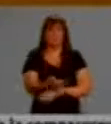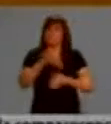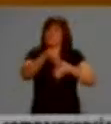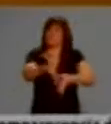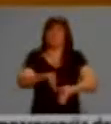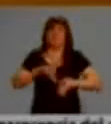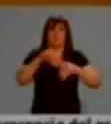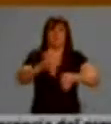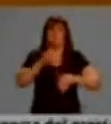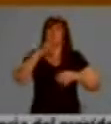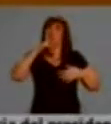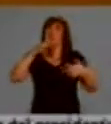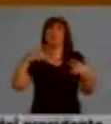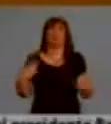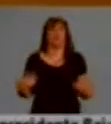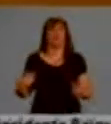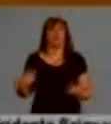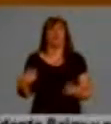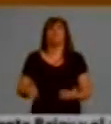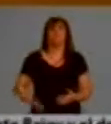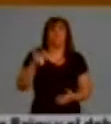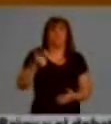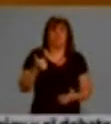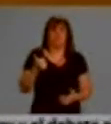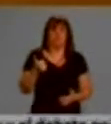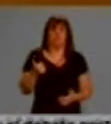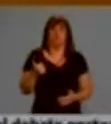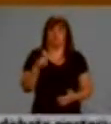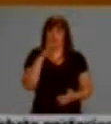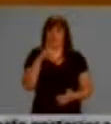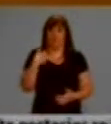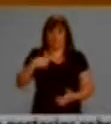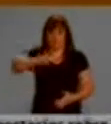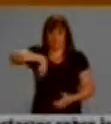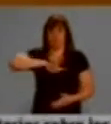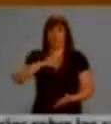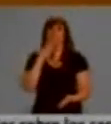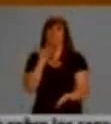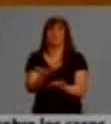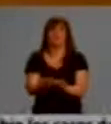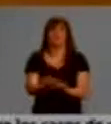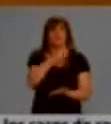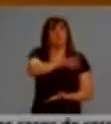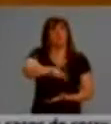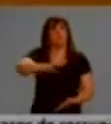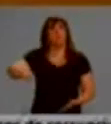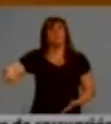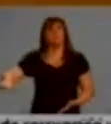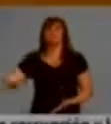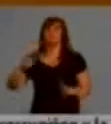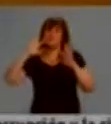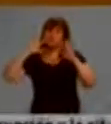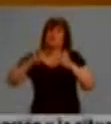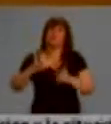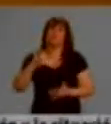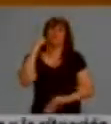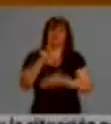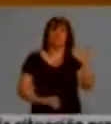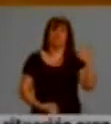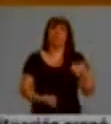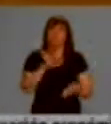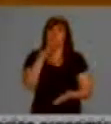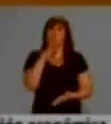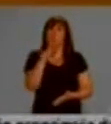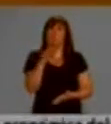momento, lo es mucho más cuando, como ahora, les estamos pidiendo a los ciudadanos esfuerzos muy duros. Para ello